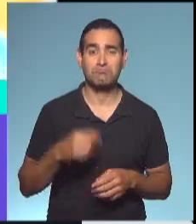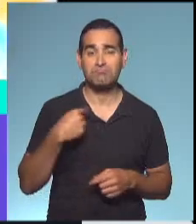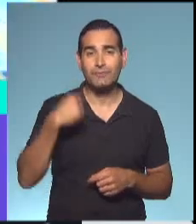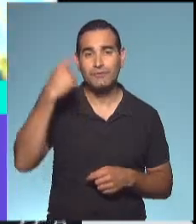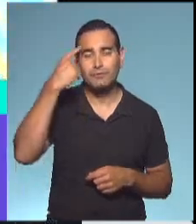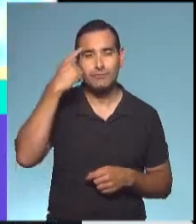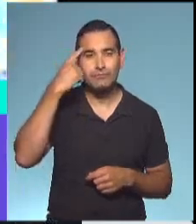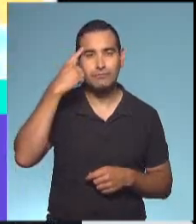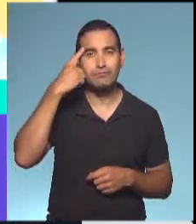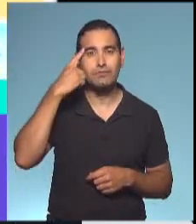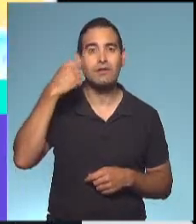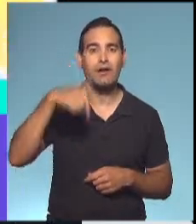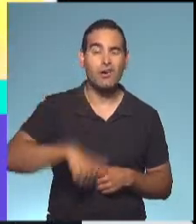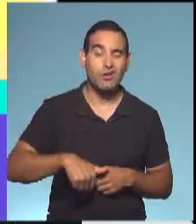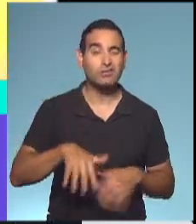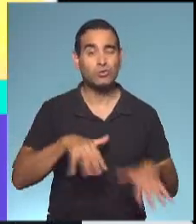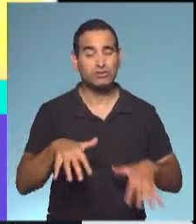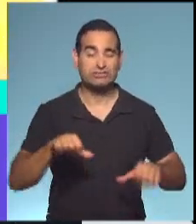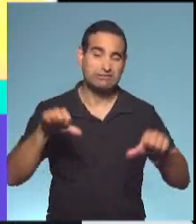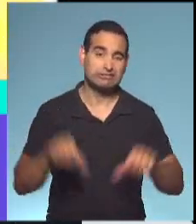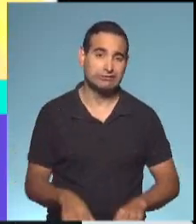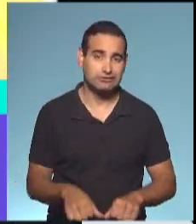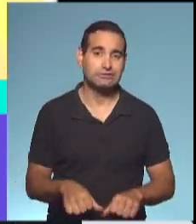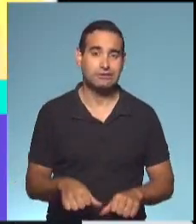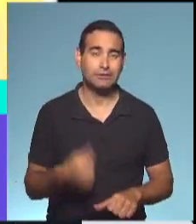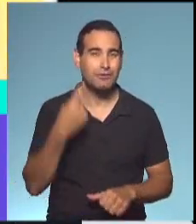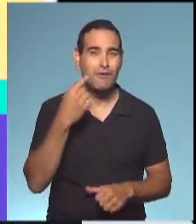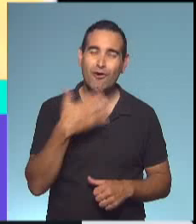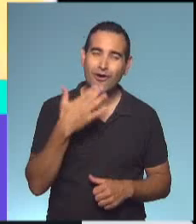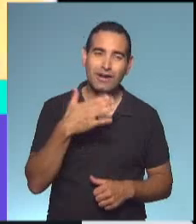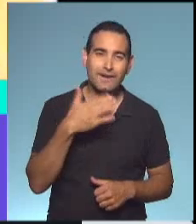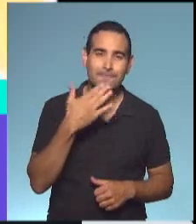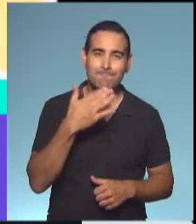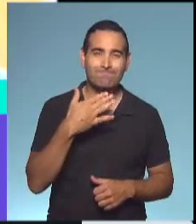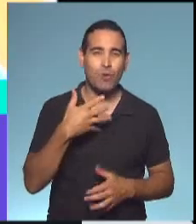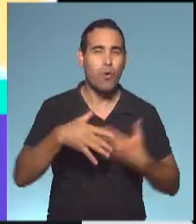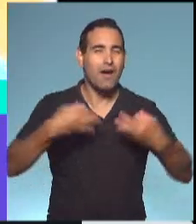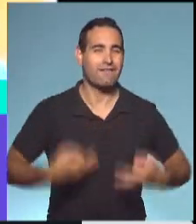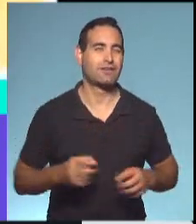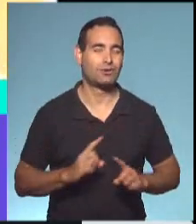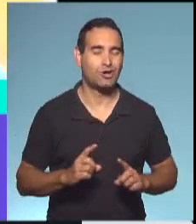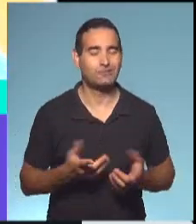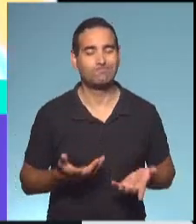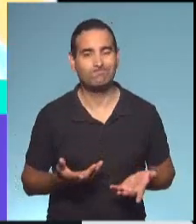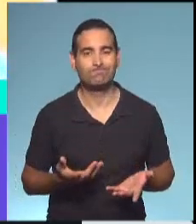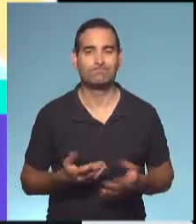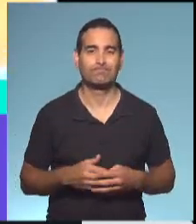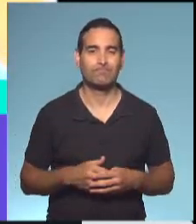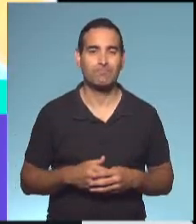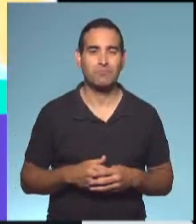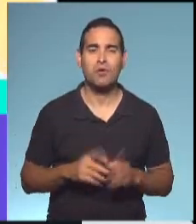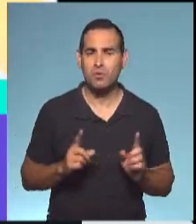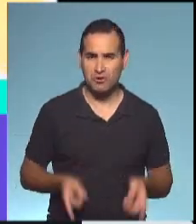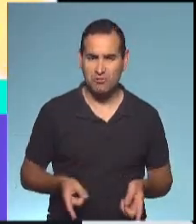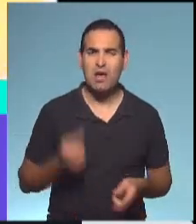pasando un momento malo, ¿no? Pues pienso que Boca no está jugando bien, pero bueno,